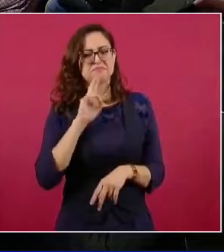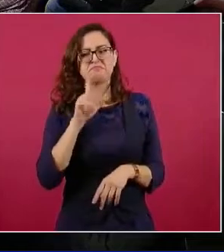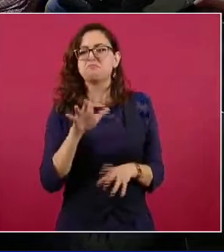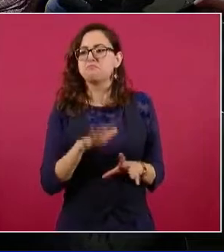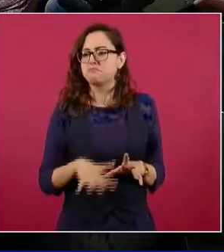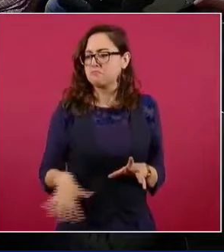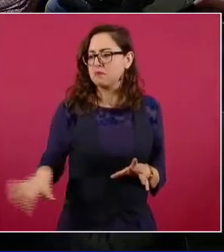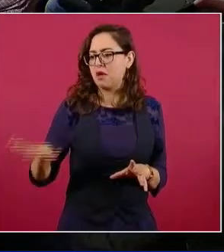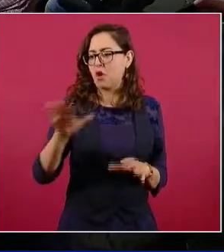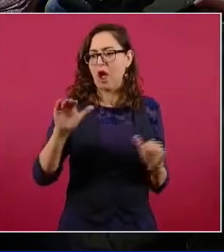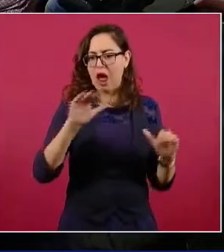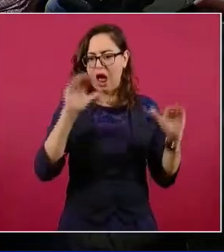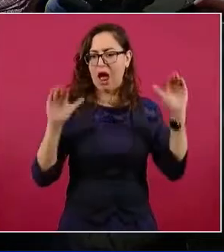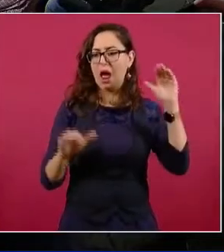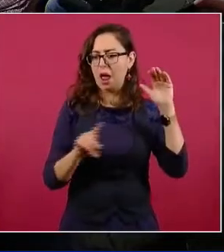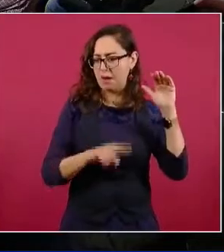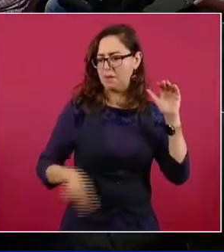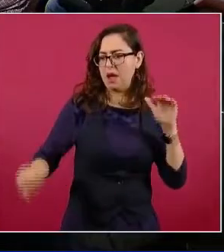hacia arriba.